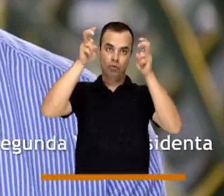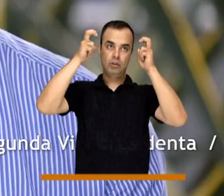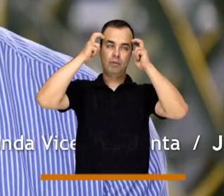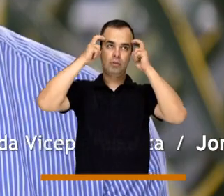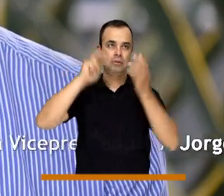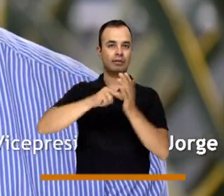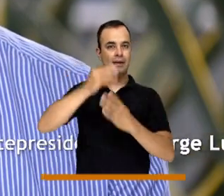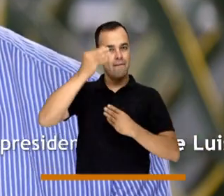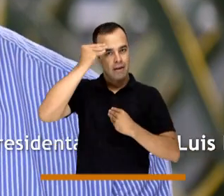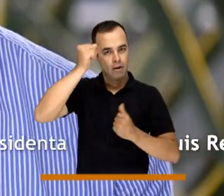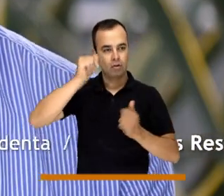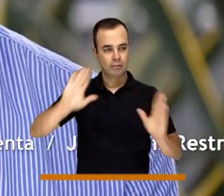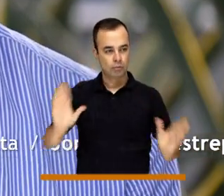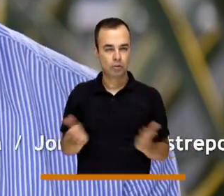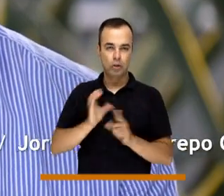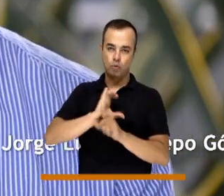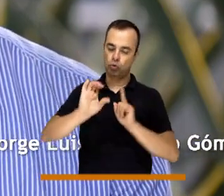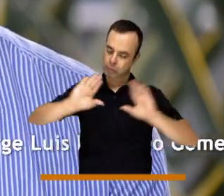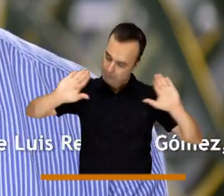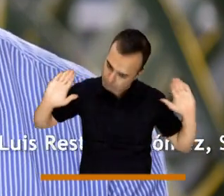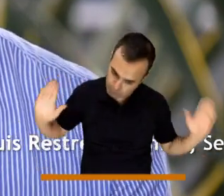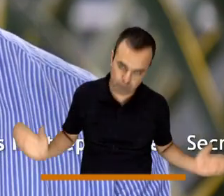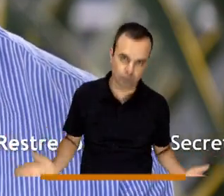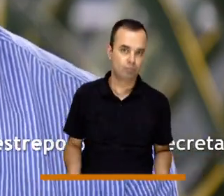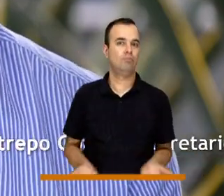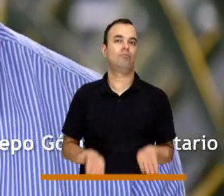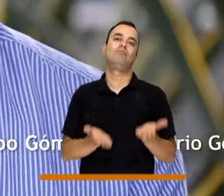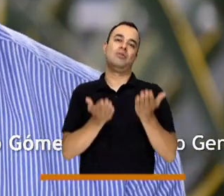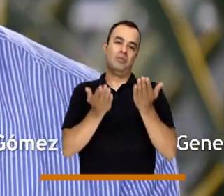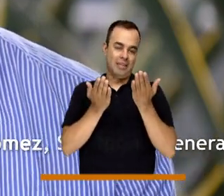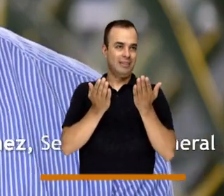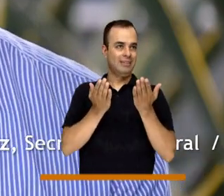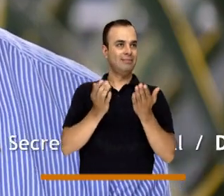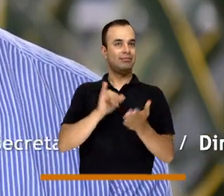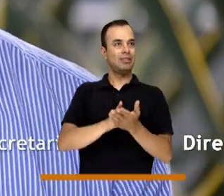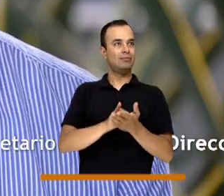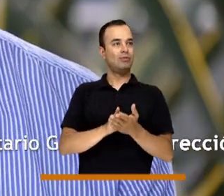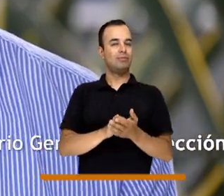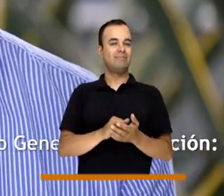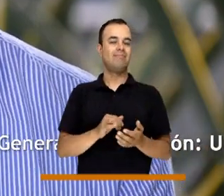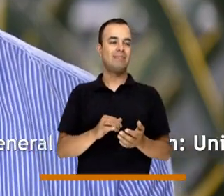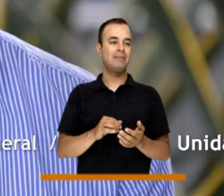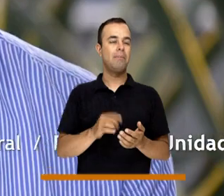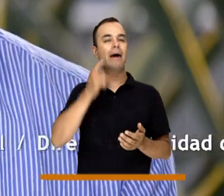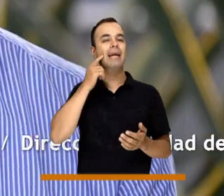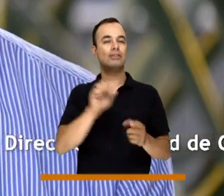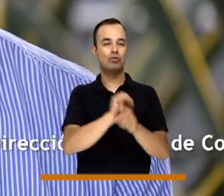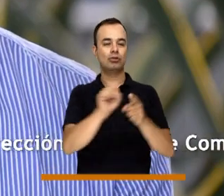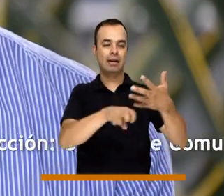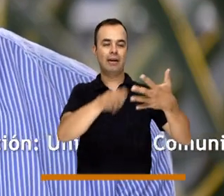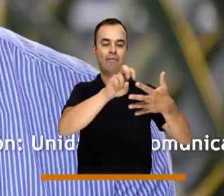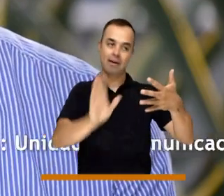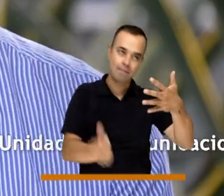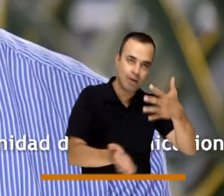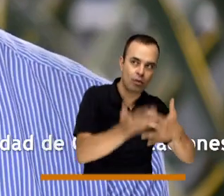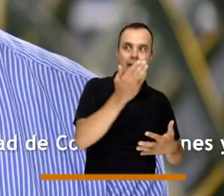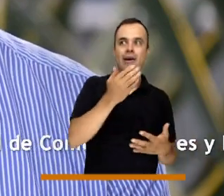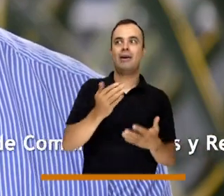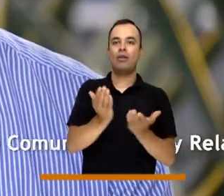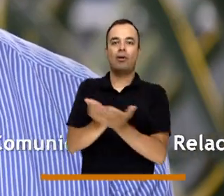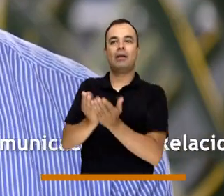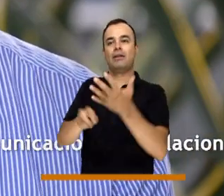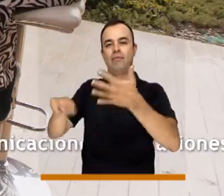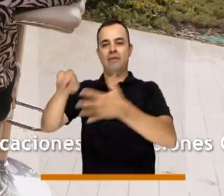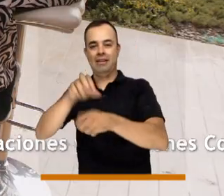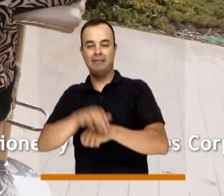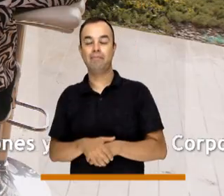Medellín tiene mucha cultura, necesitamos mucha lectura para que vayamos subiendo todo ese nivel en todos los sentidos, sociales, económicos y